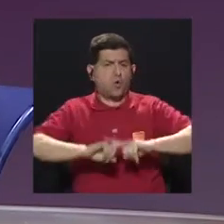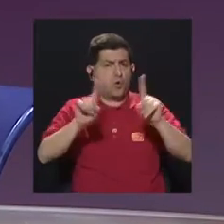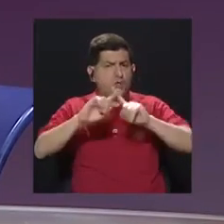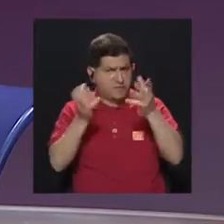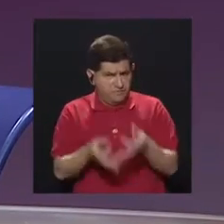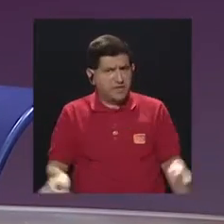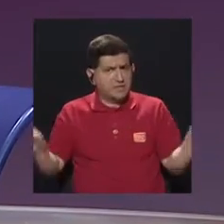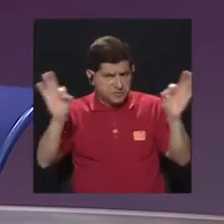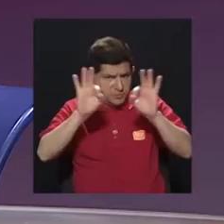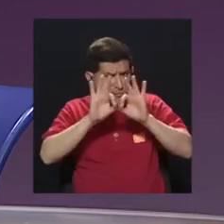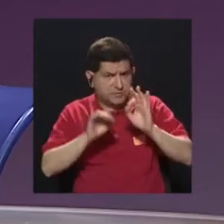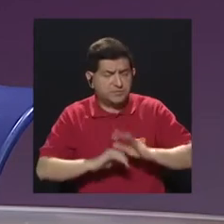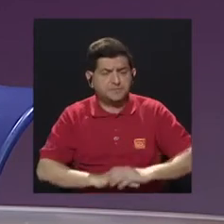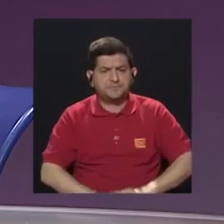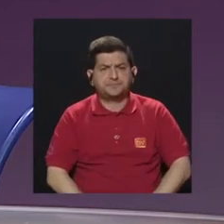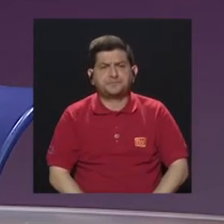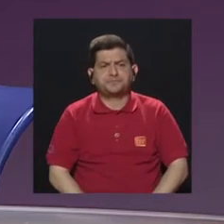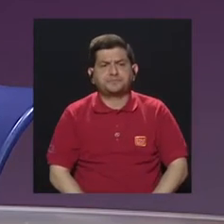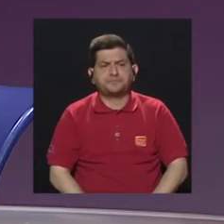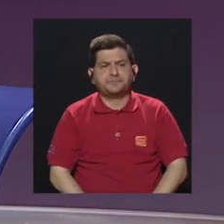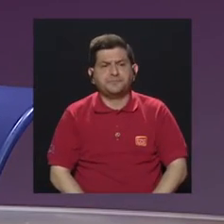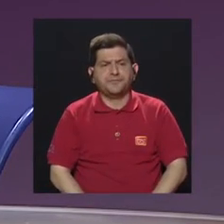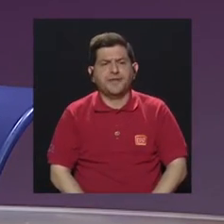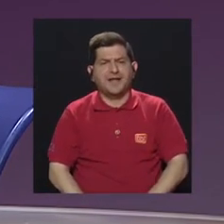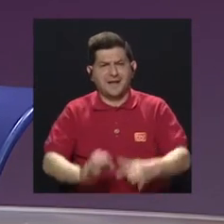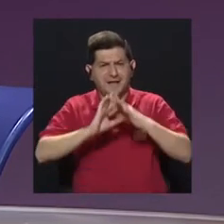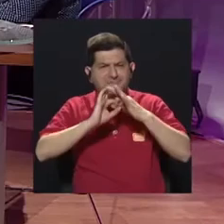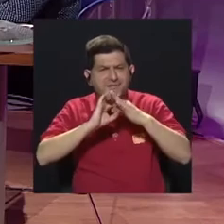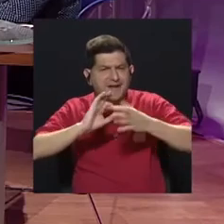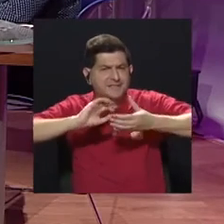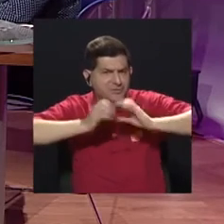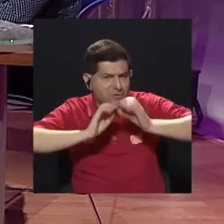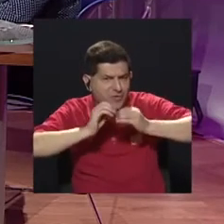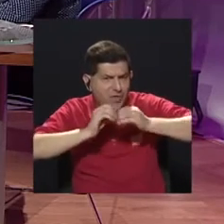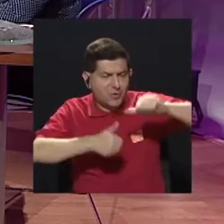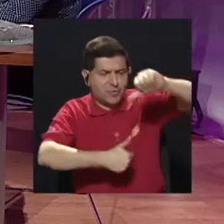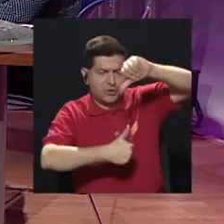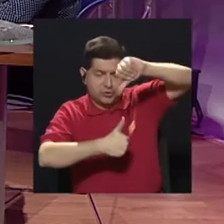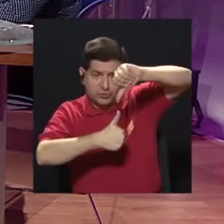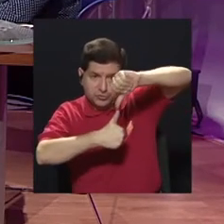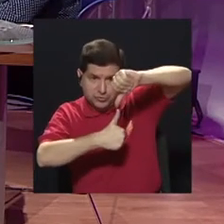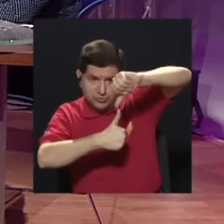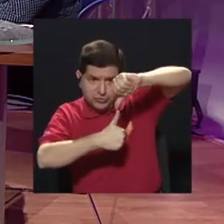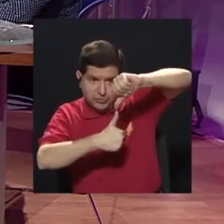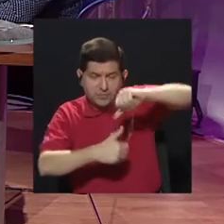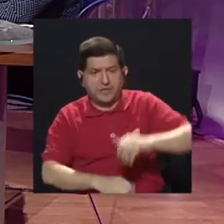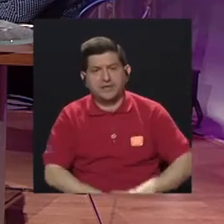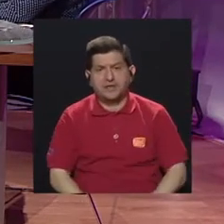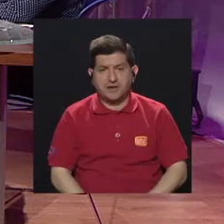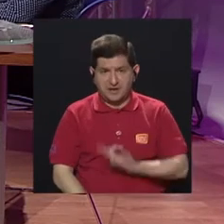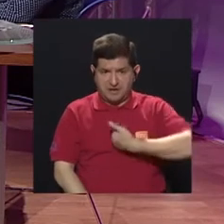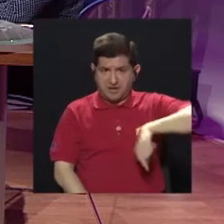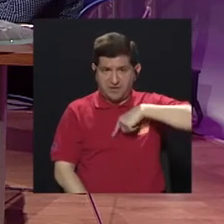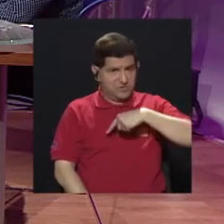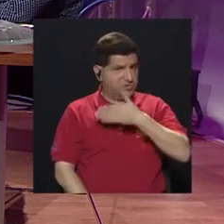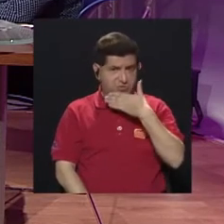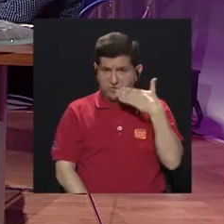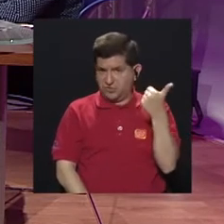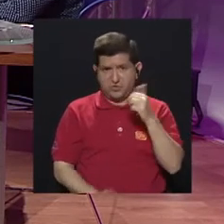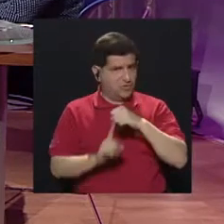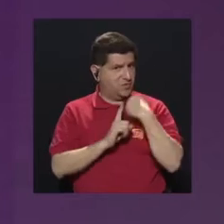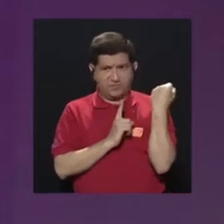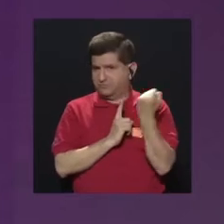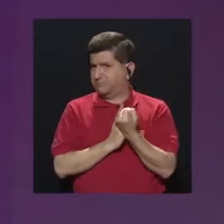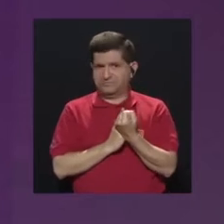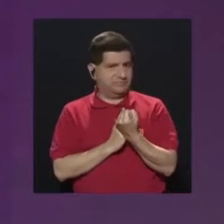sustantivas en relación a las cifras de centroamérica no estamos en mucho mejor lugar que